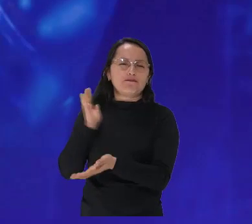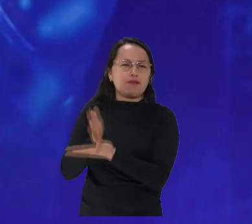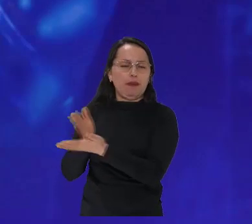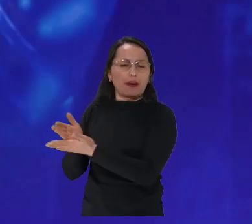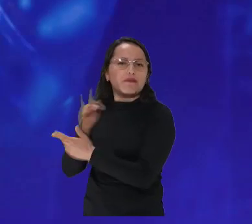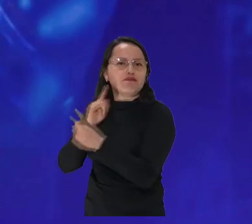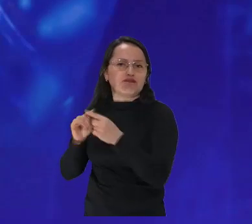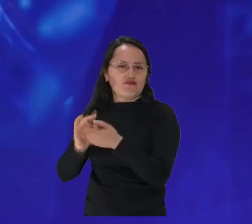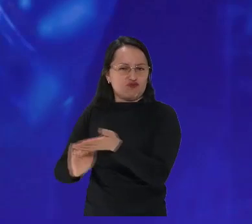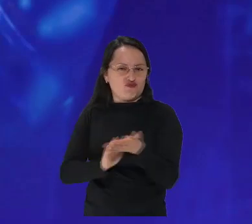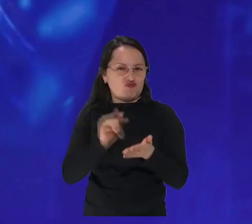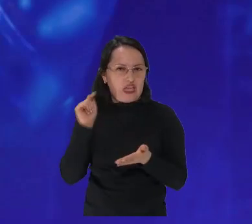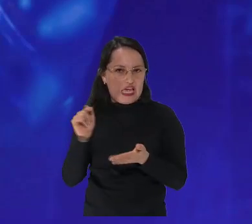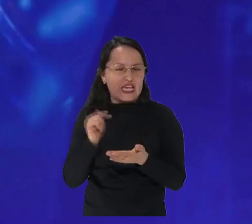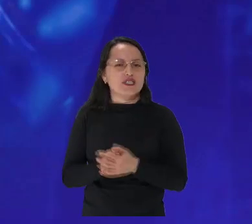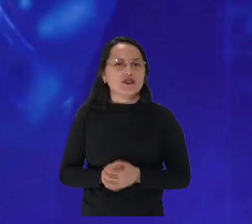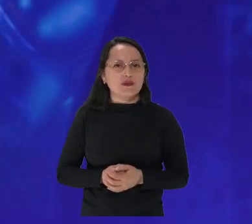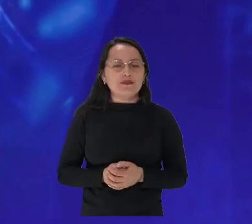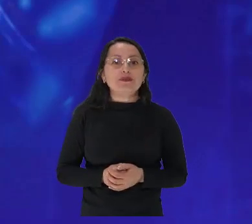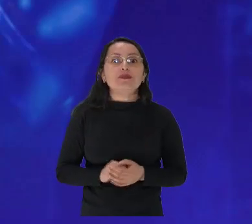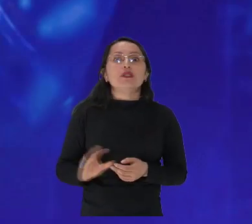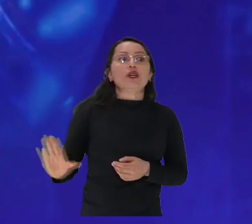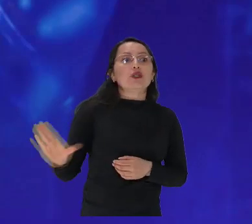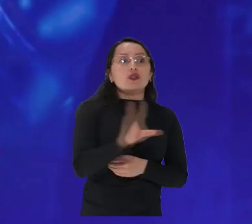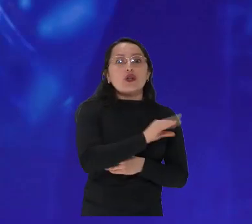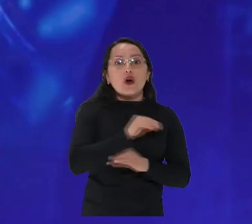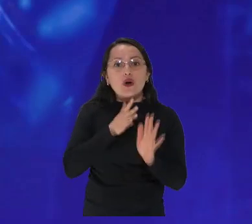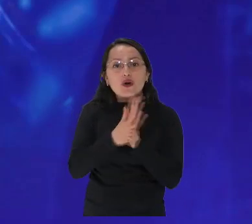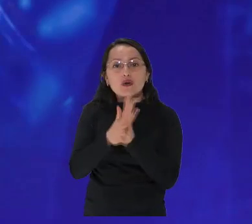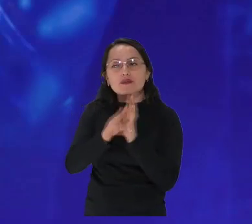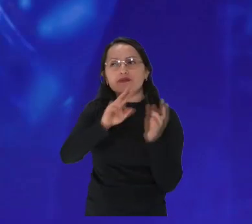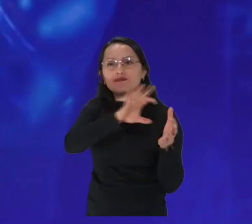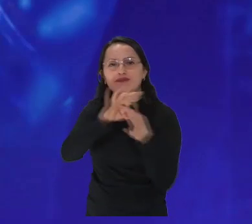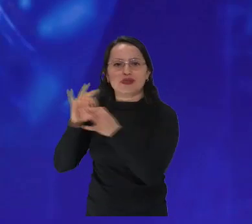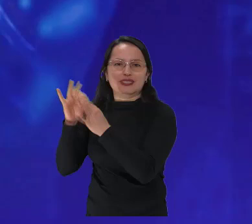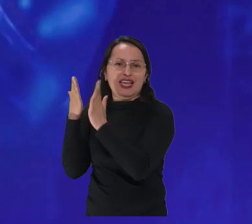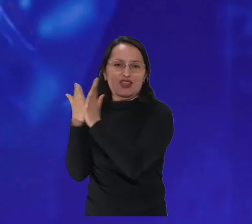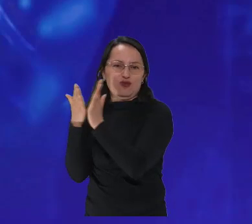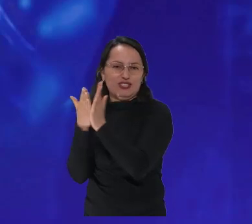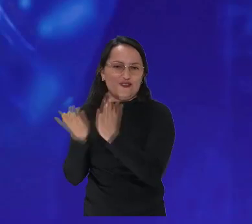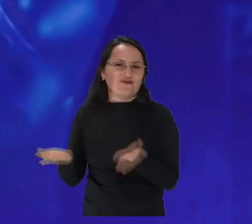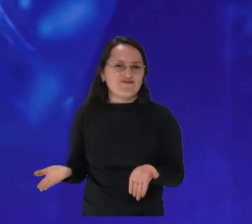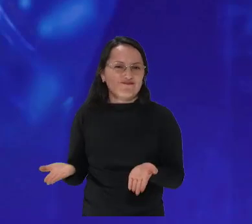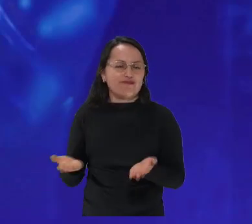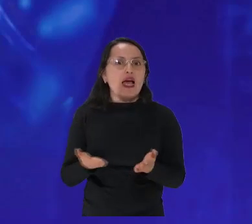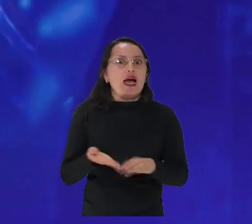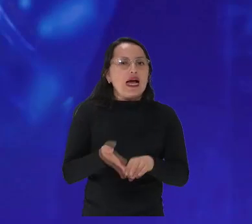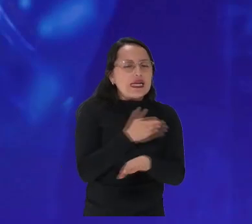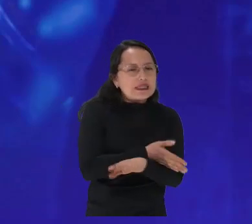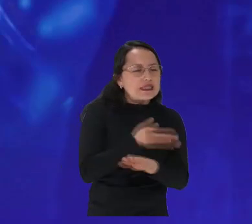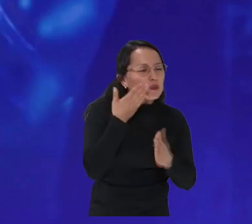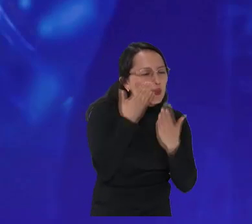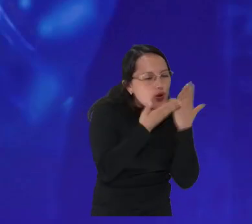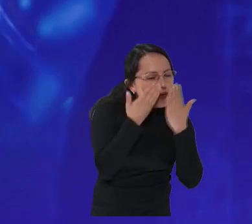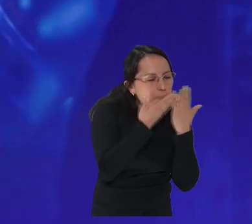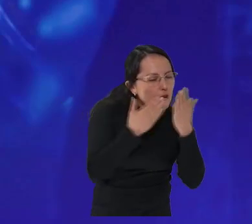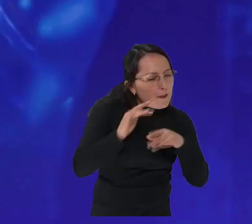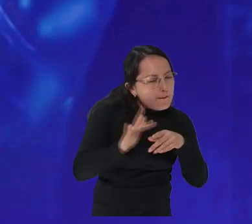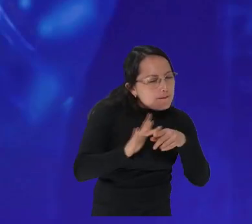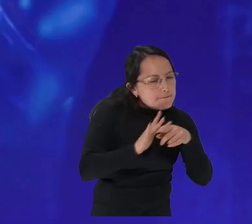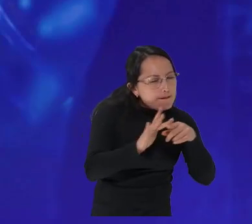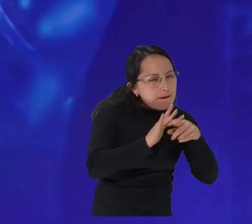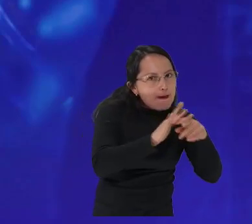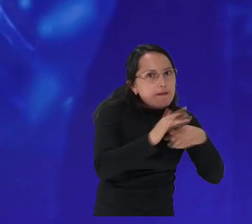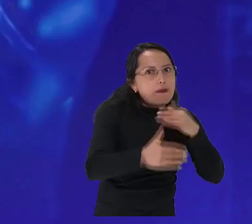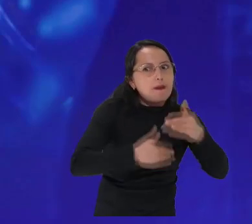poder resolver esto. Pero todo esto viene de la mano de la educación, ¿cierto? Todo esto ha sido un escenario exploratorio en donde